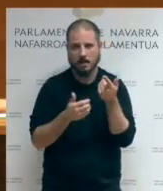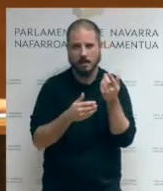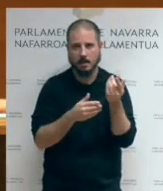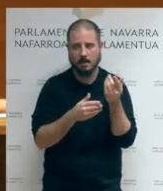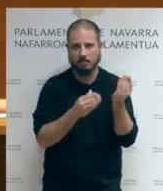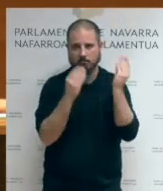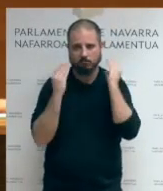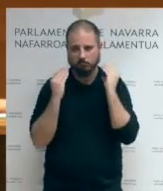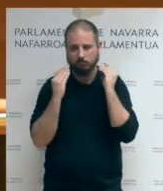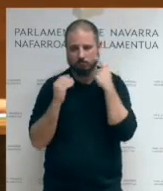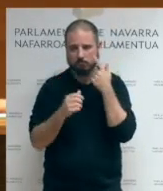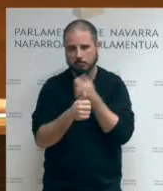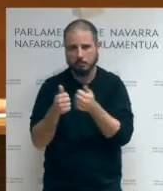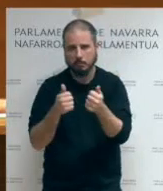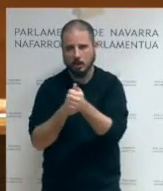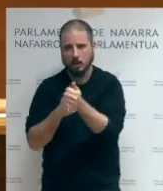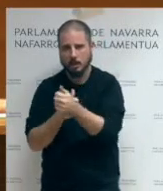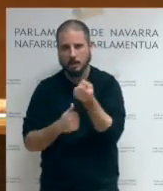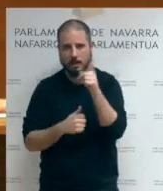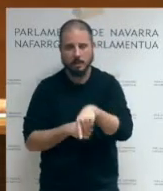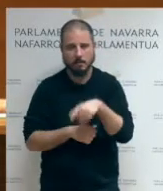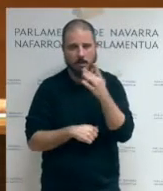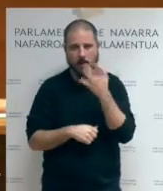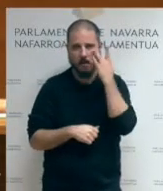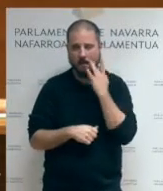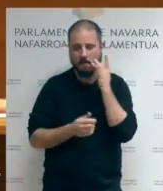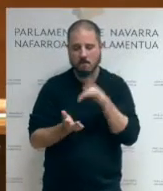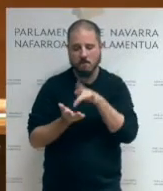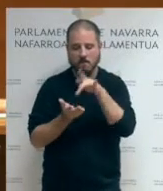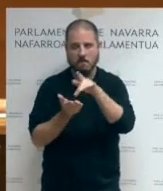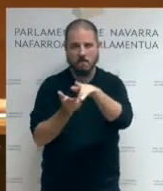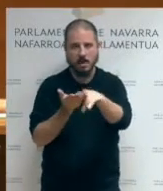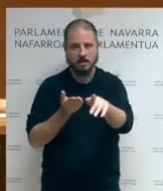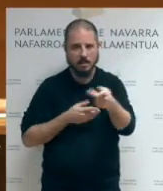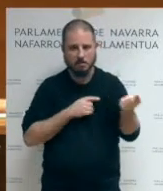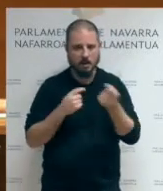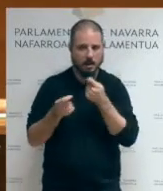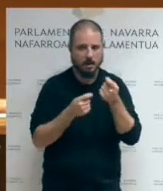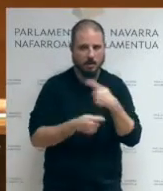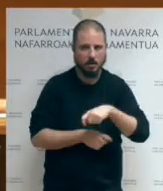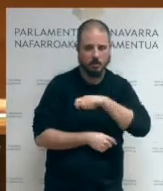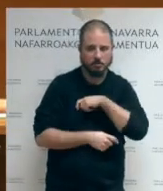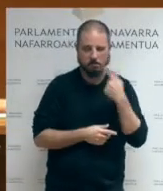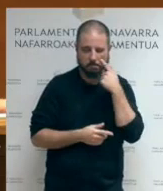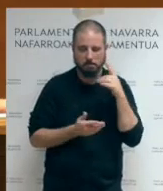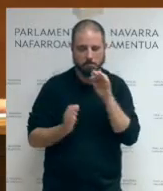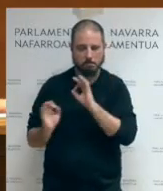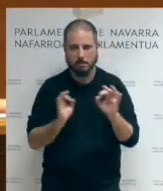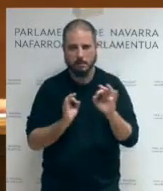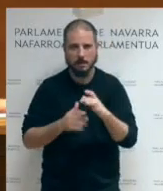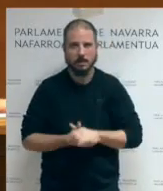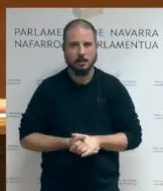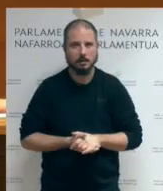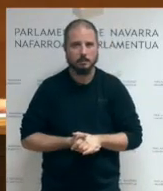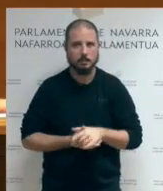realizar como un plan y un calendario, un cronograma para la negociación con el Estado. De la misma manera que UPN, estando en el Gobierno